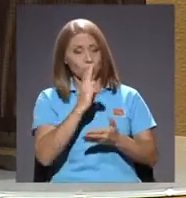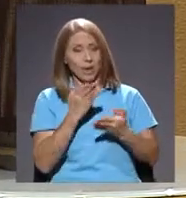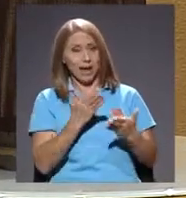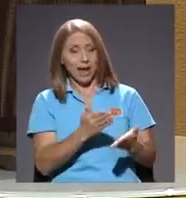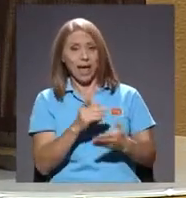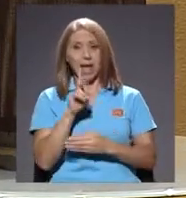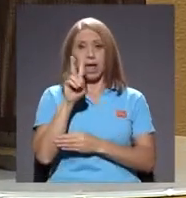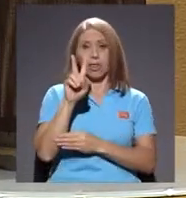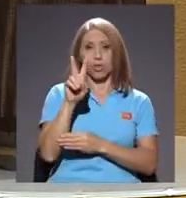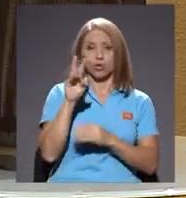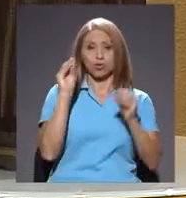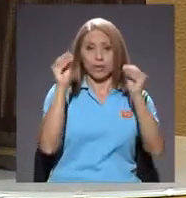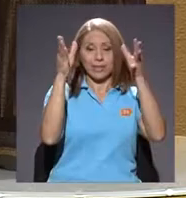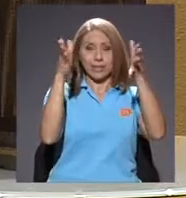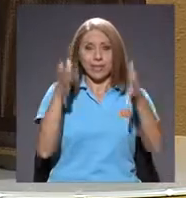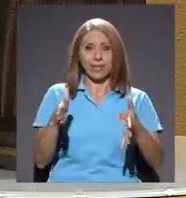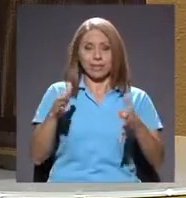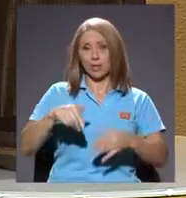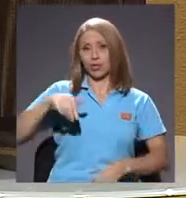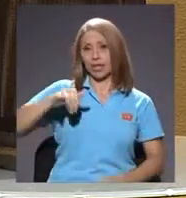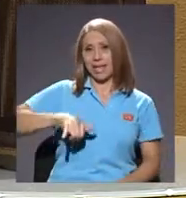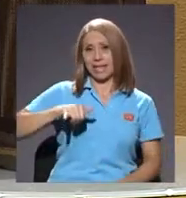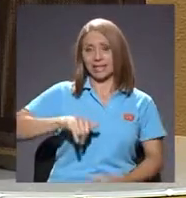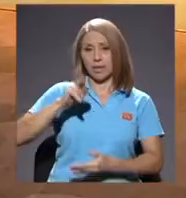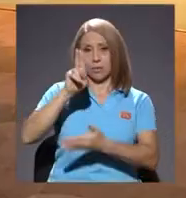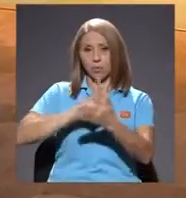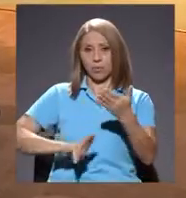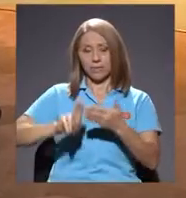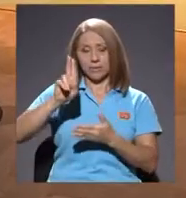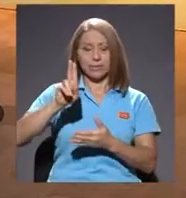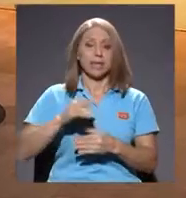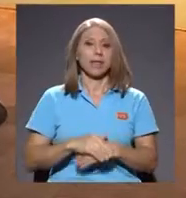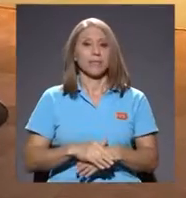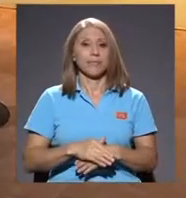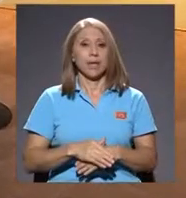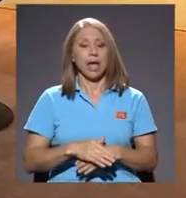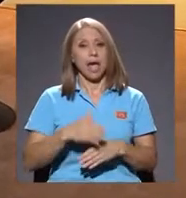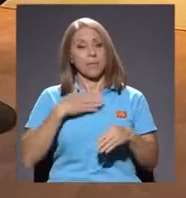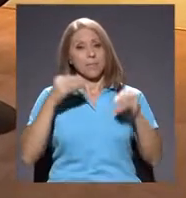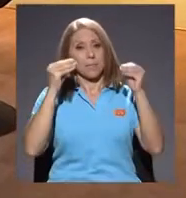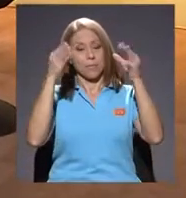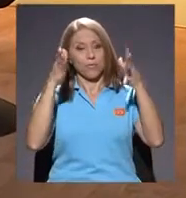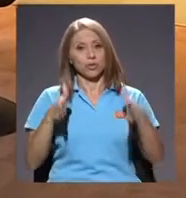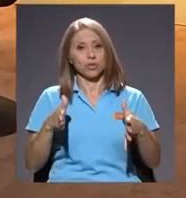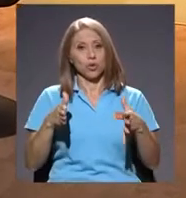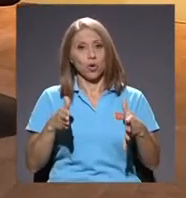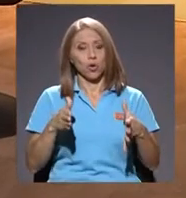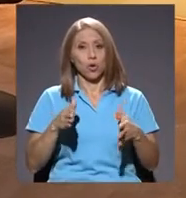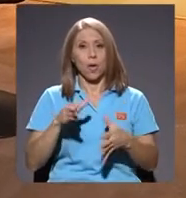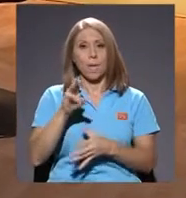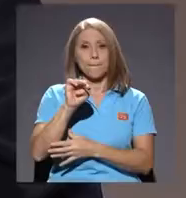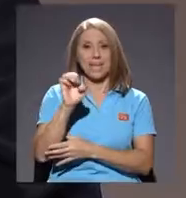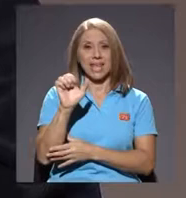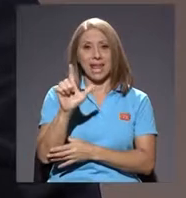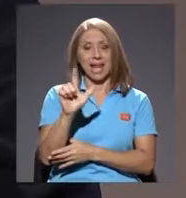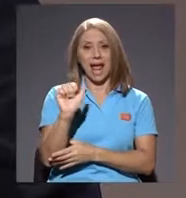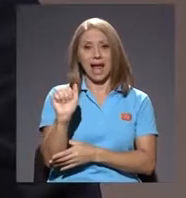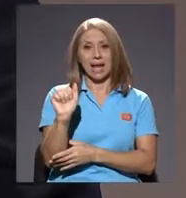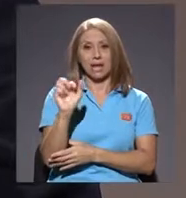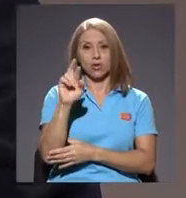dos catedráticos de esta universidad a mi profesor don miguel ángel rodríguez